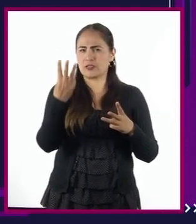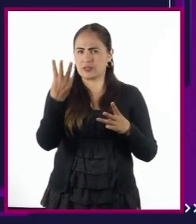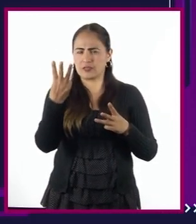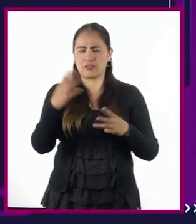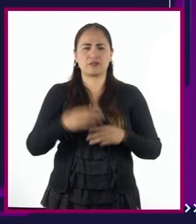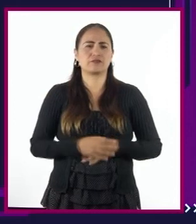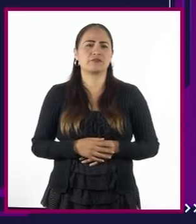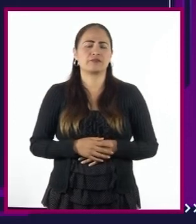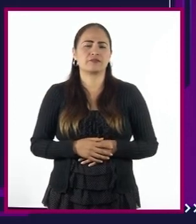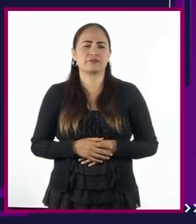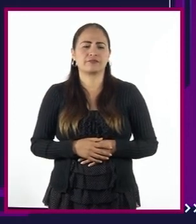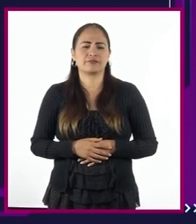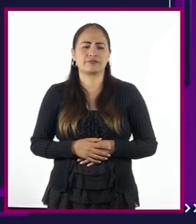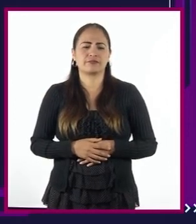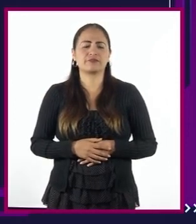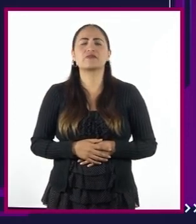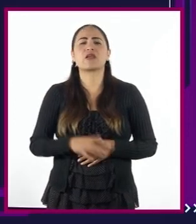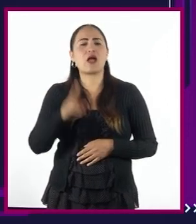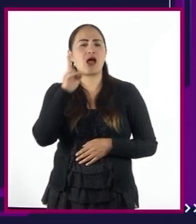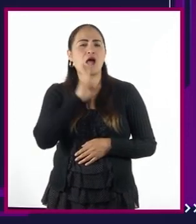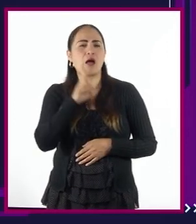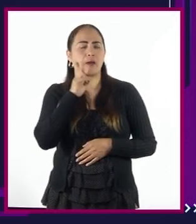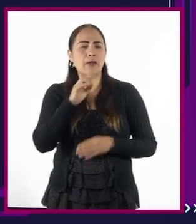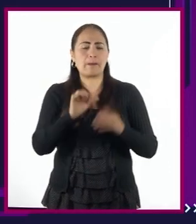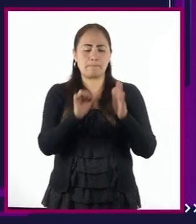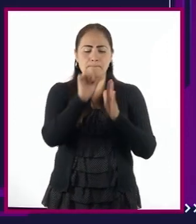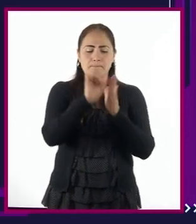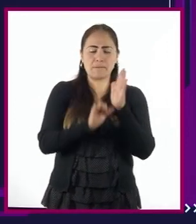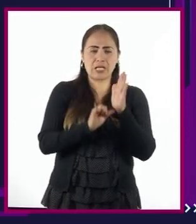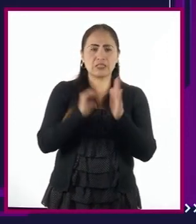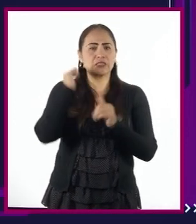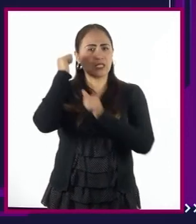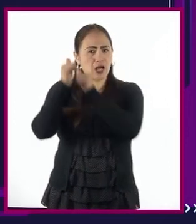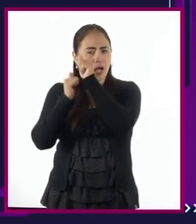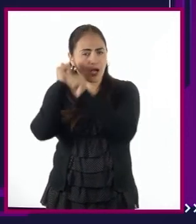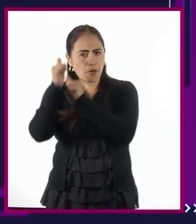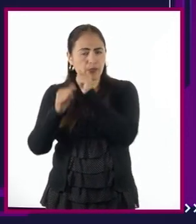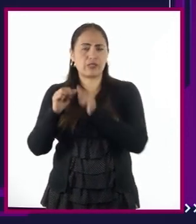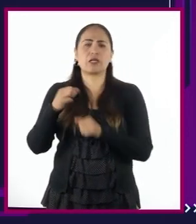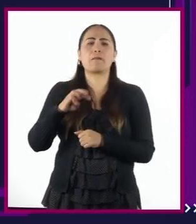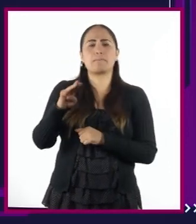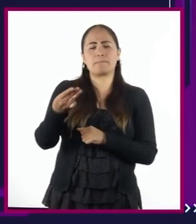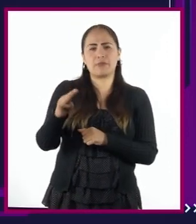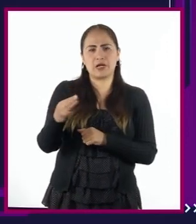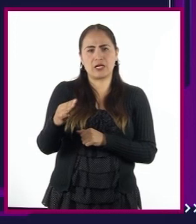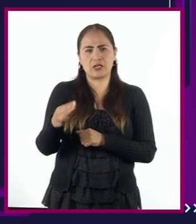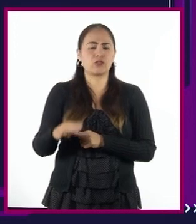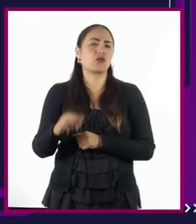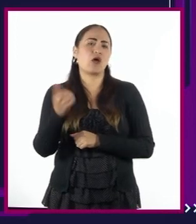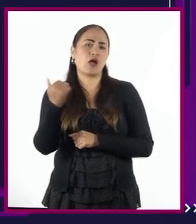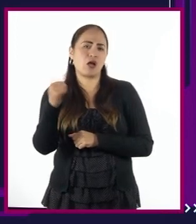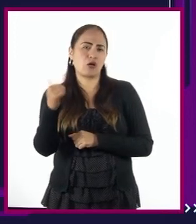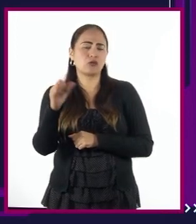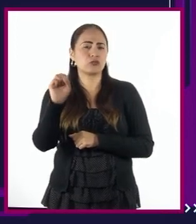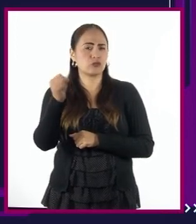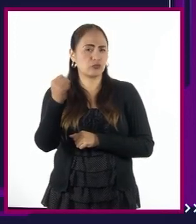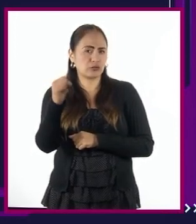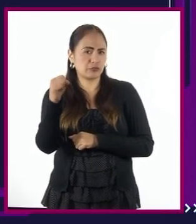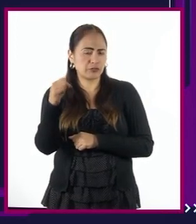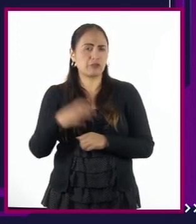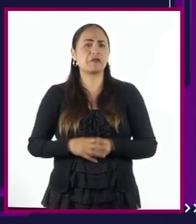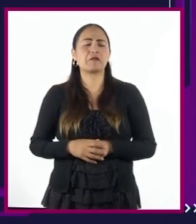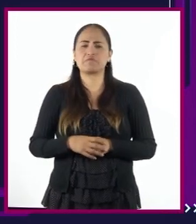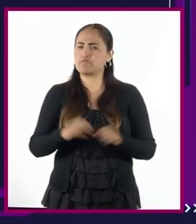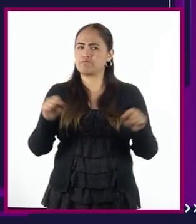grados. Identifiquemos que en los meses de abril, mayo, agosto y septiembre se registró